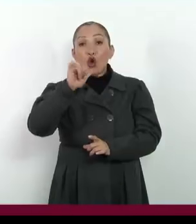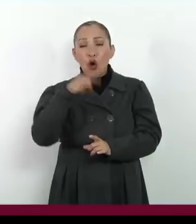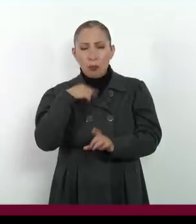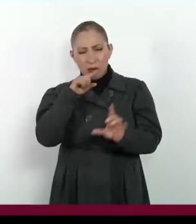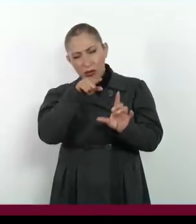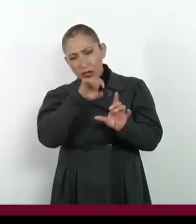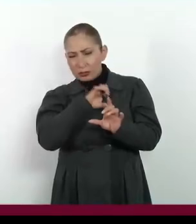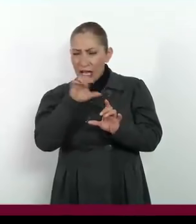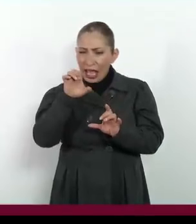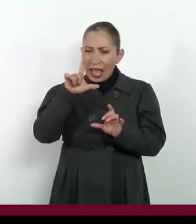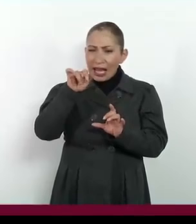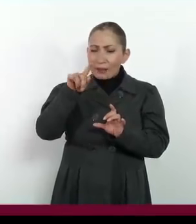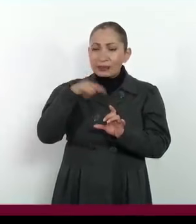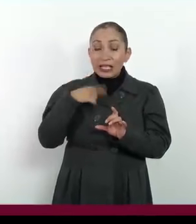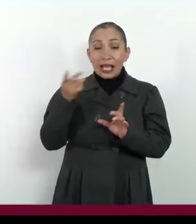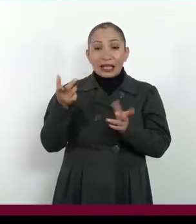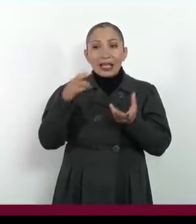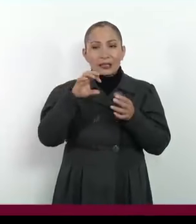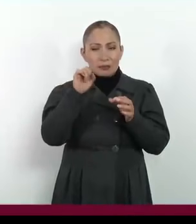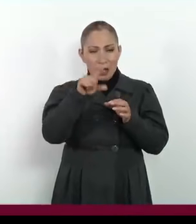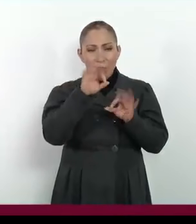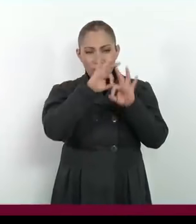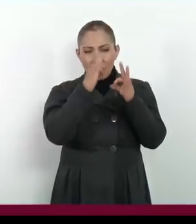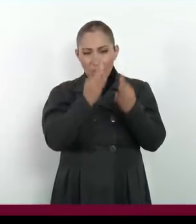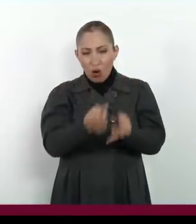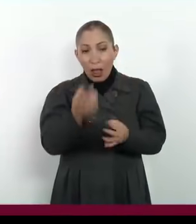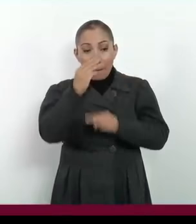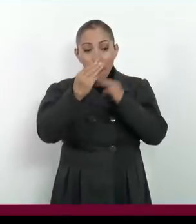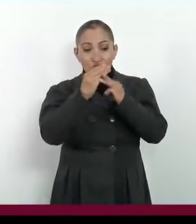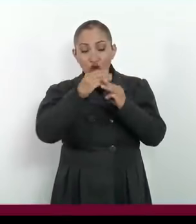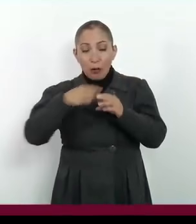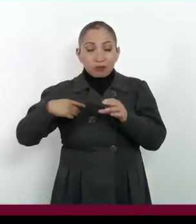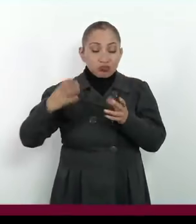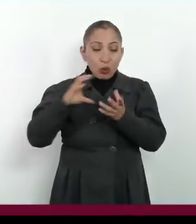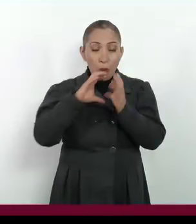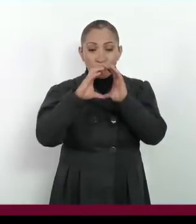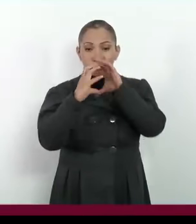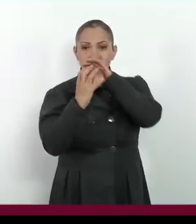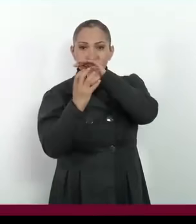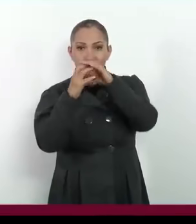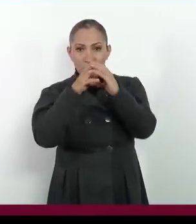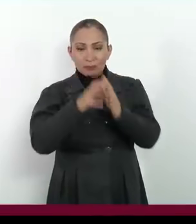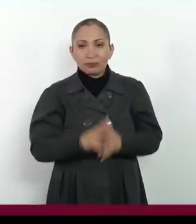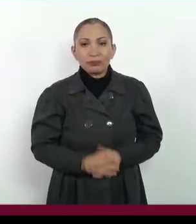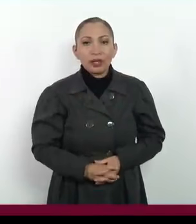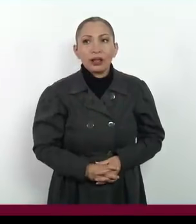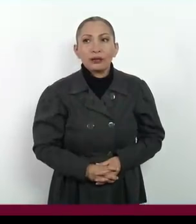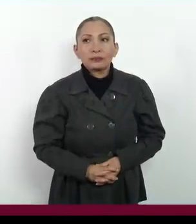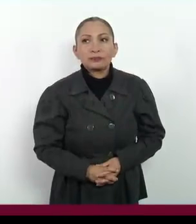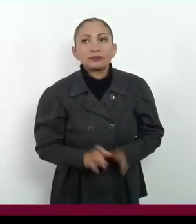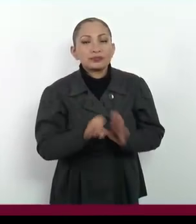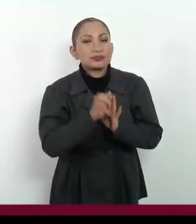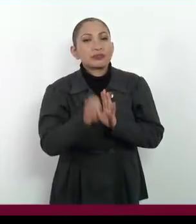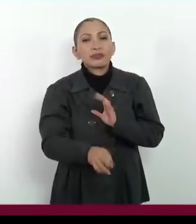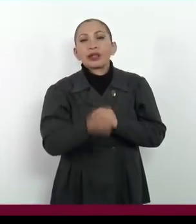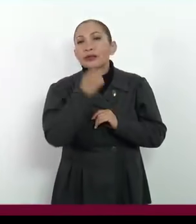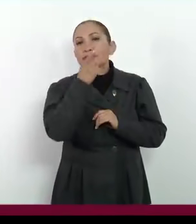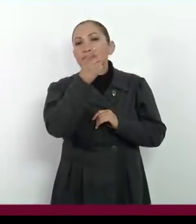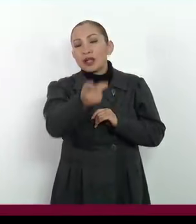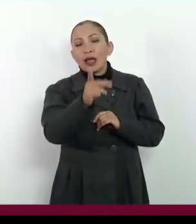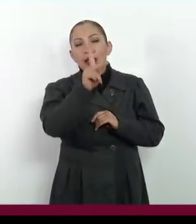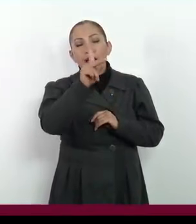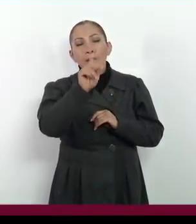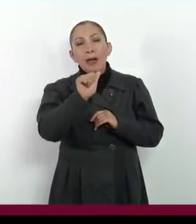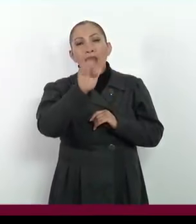la elipse. Y el círculo es justo la figura que hace que el mundo gire, literalmente, ¿no? Así que, por ejemplo, cuando